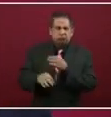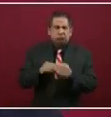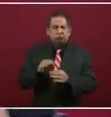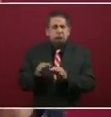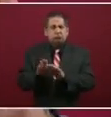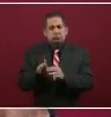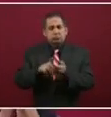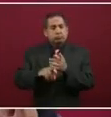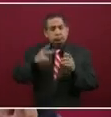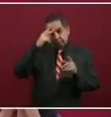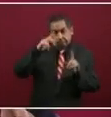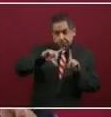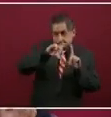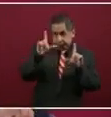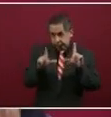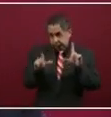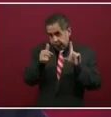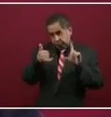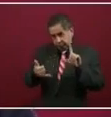para toda la región.